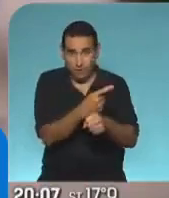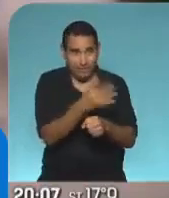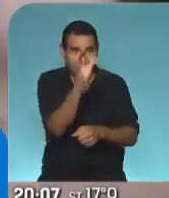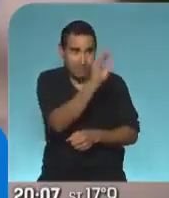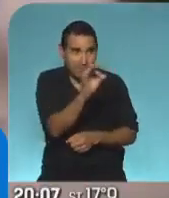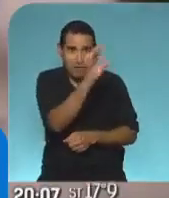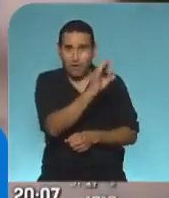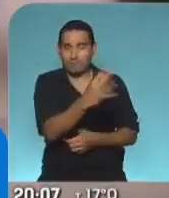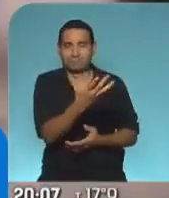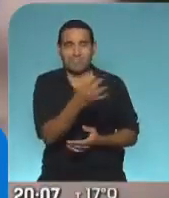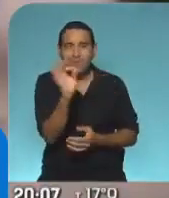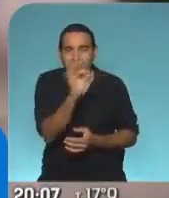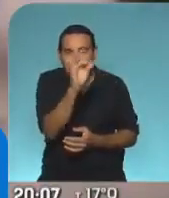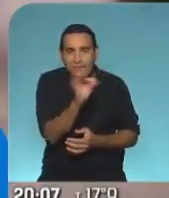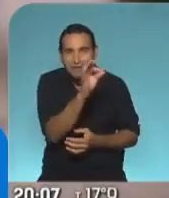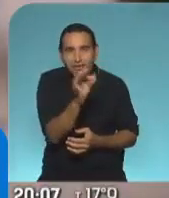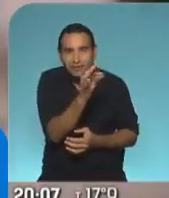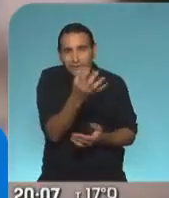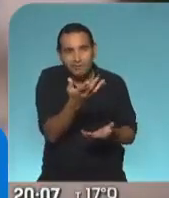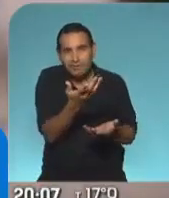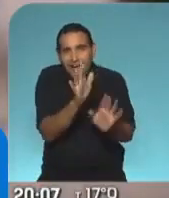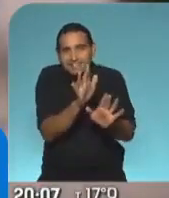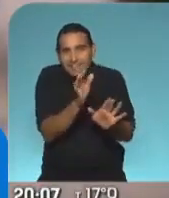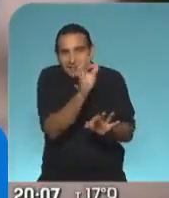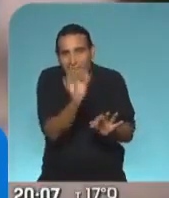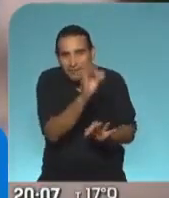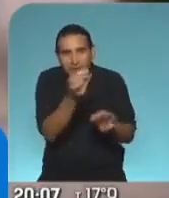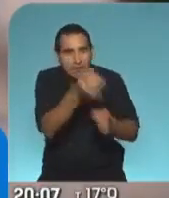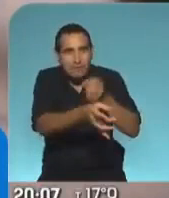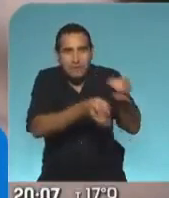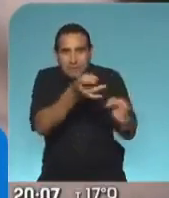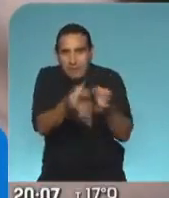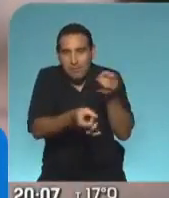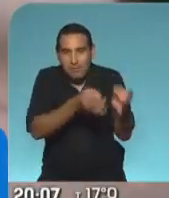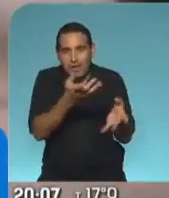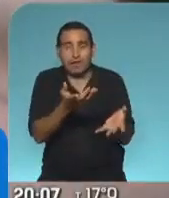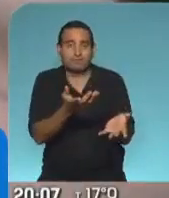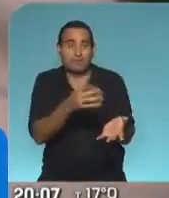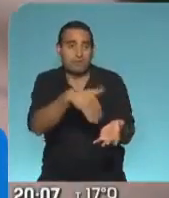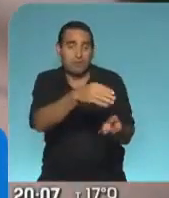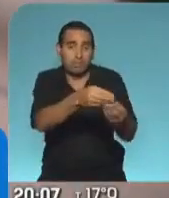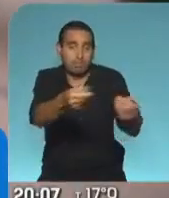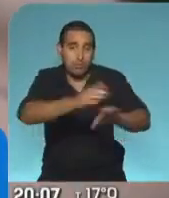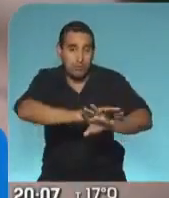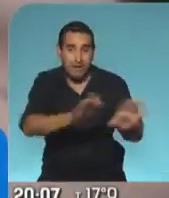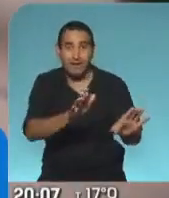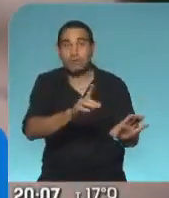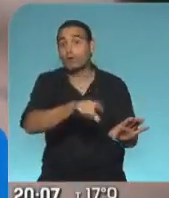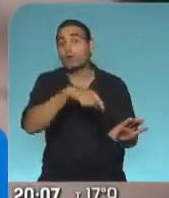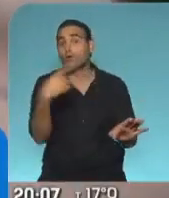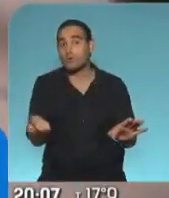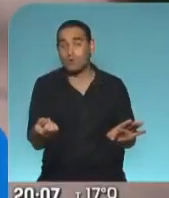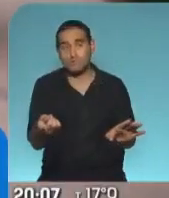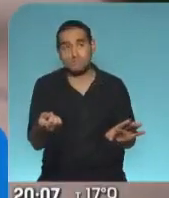bicho lo hace para vivir. Es un bicho asqueroso, pero se va a morir. En cambio, el otro